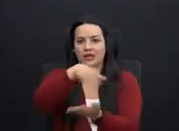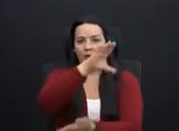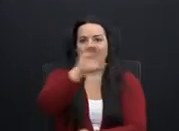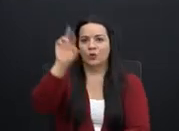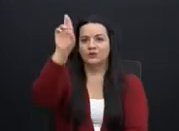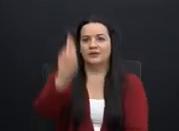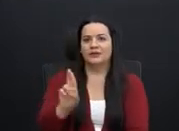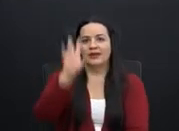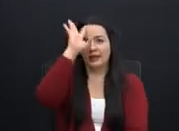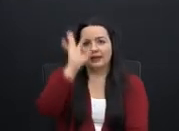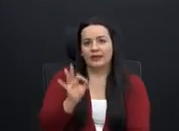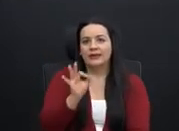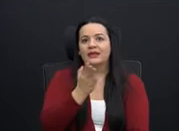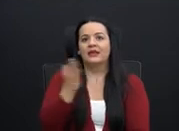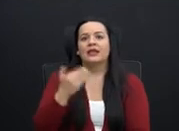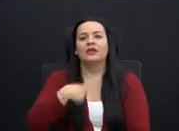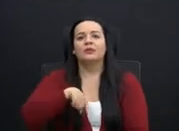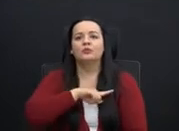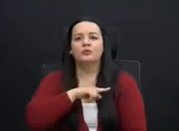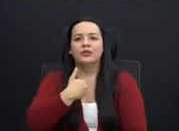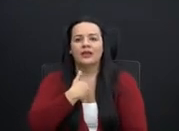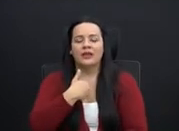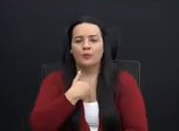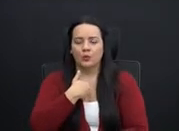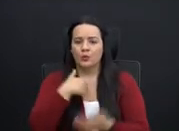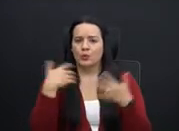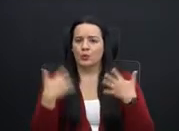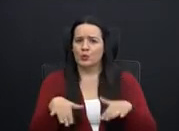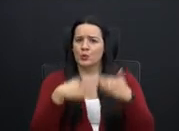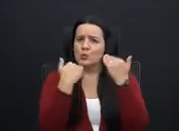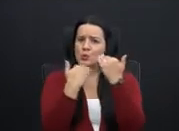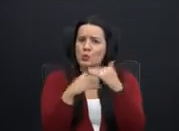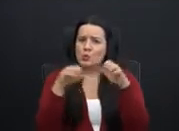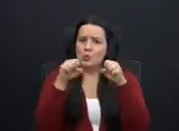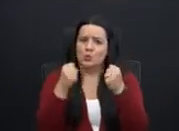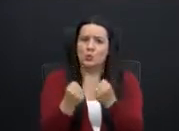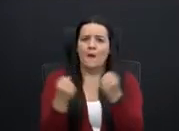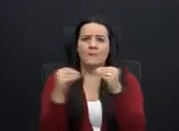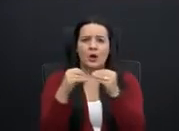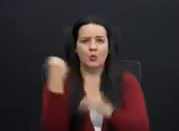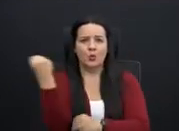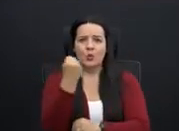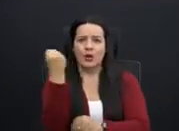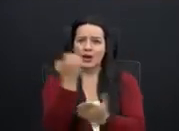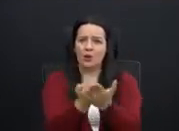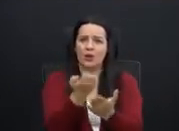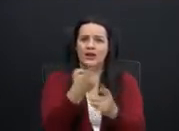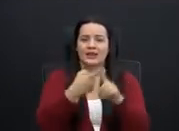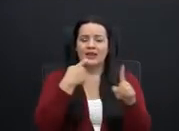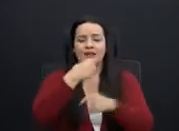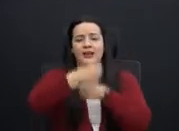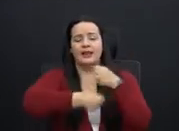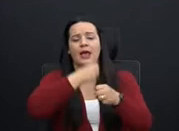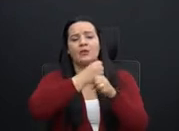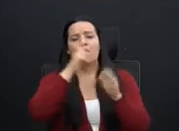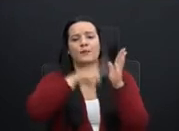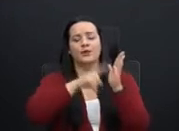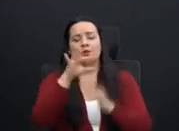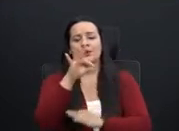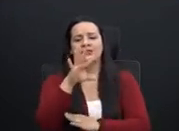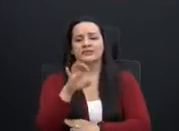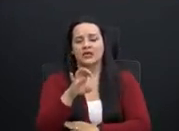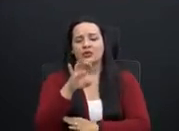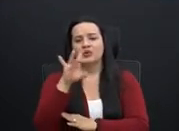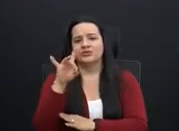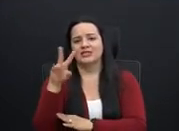Rica estima que tendremos la contracción más fuerte de la economía desde el año 1982, con una contracción